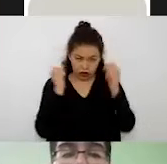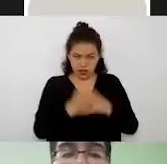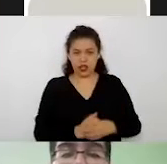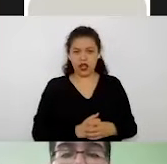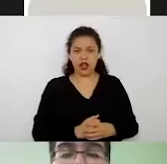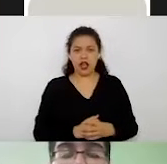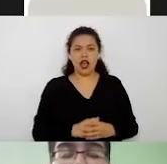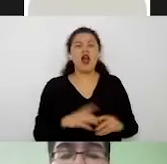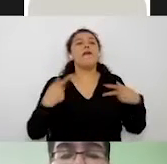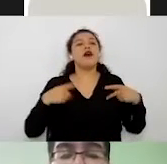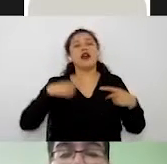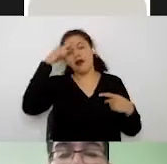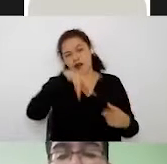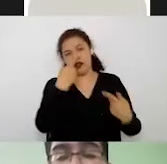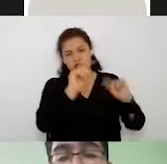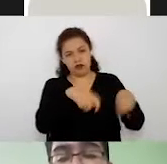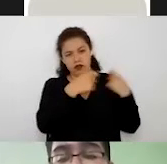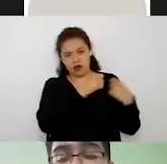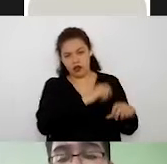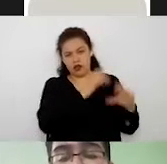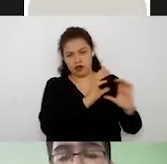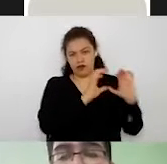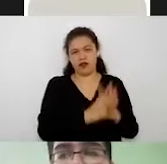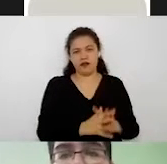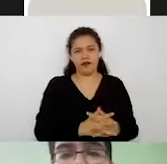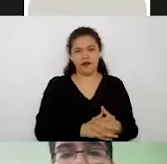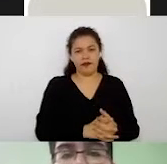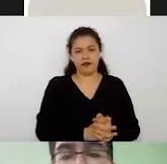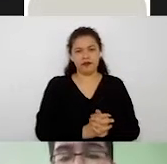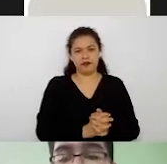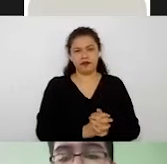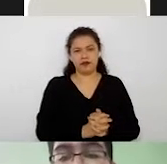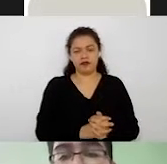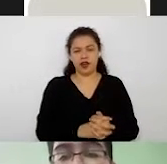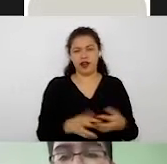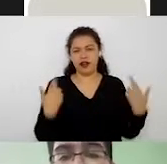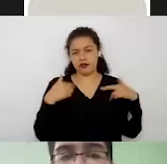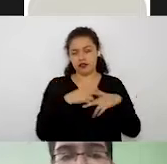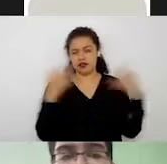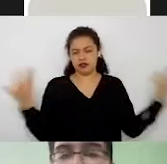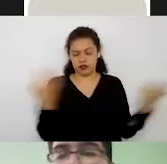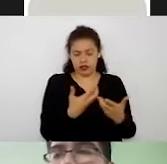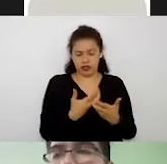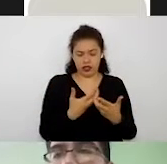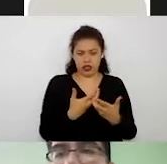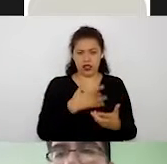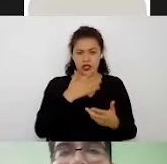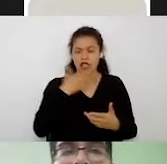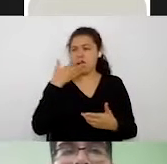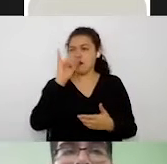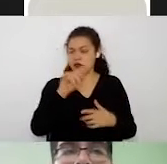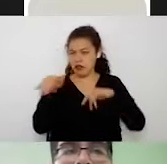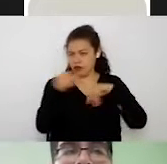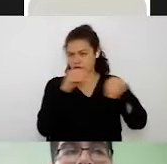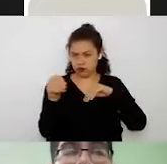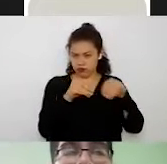encargada para su resguardo. Entonces la maestra como que reaccionó porque se quedó en pánico de sentir que pues estaba el movimiento,